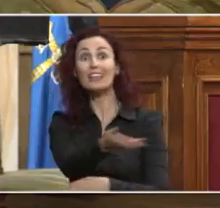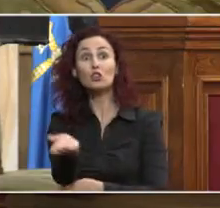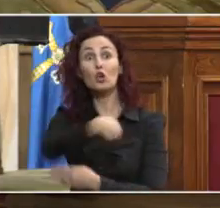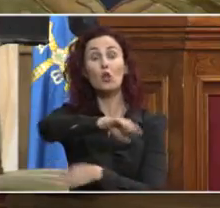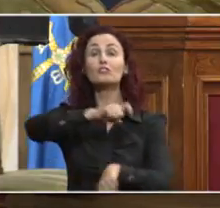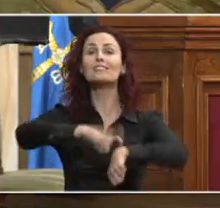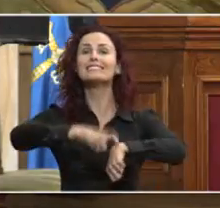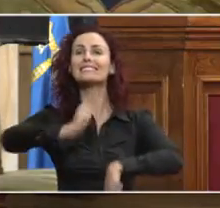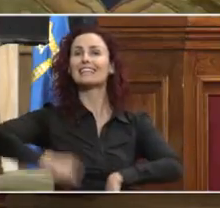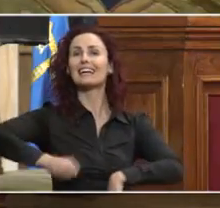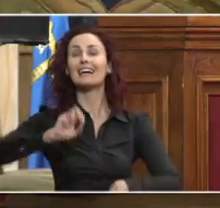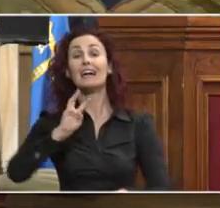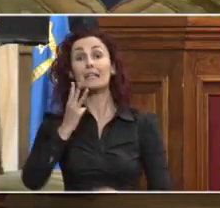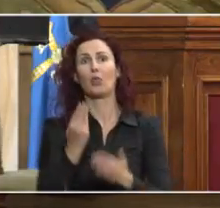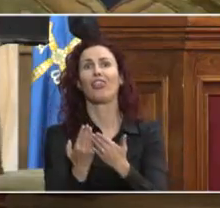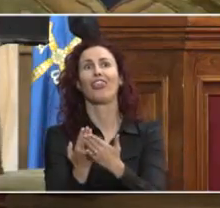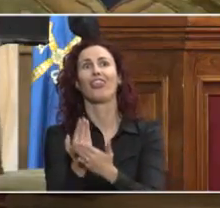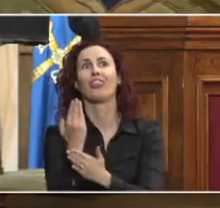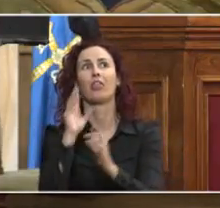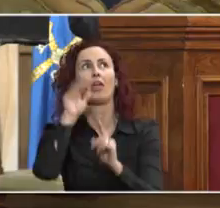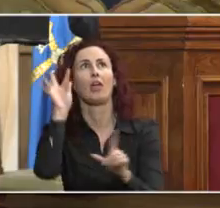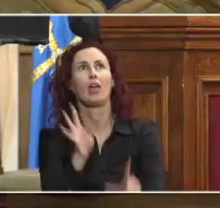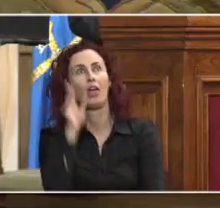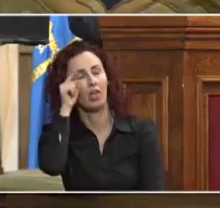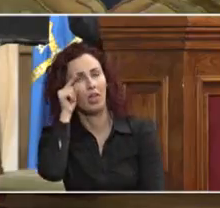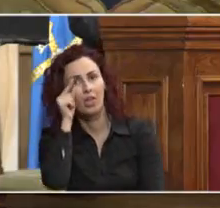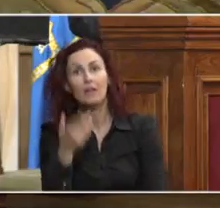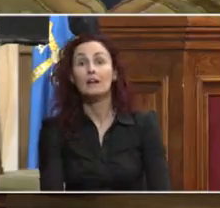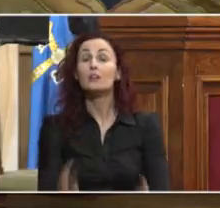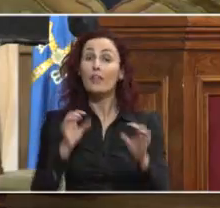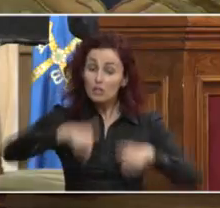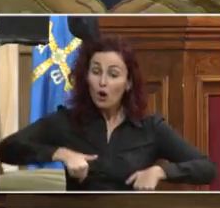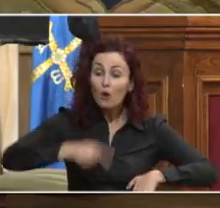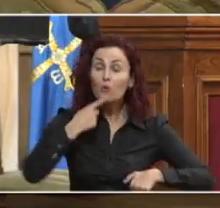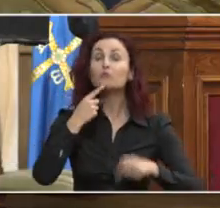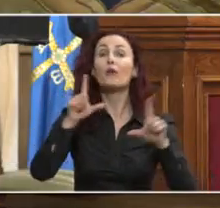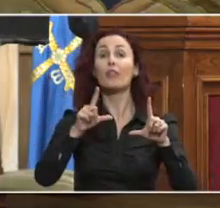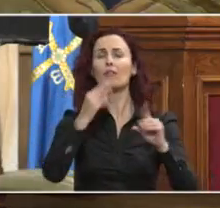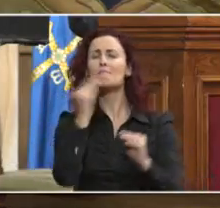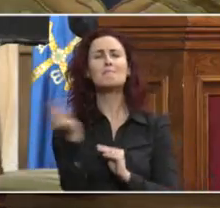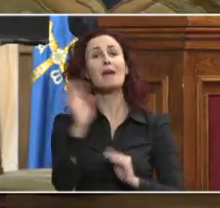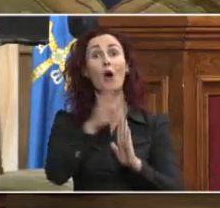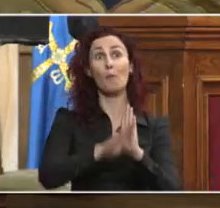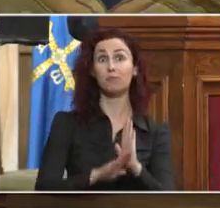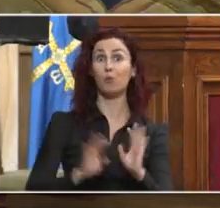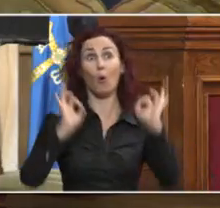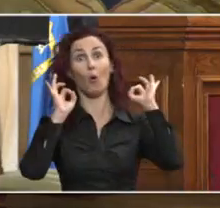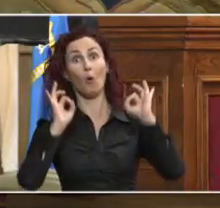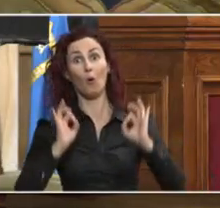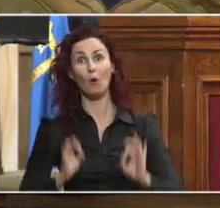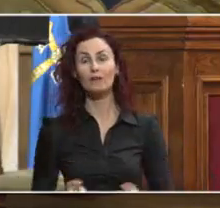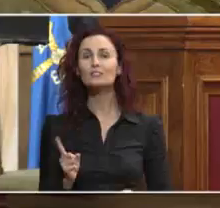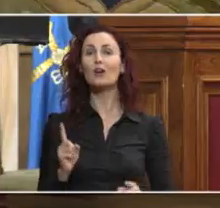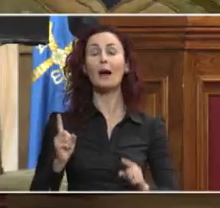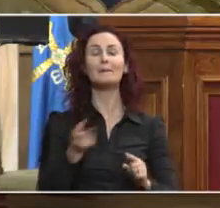su horario habitual de las 3 de la mañana. Hoy, Televisio dice tener la mejor programación porque solo